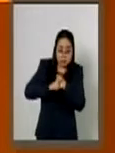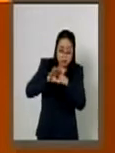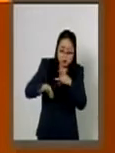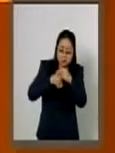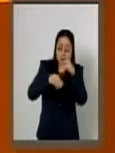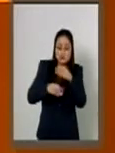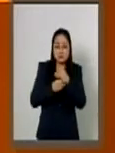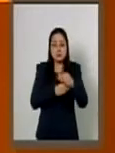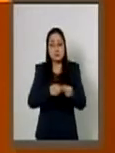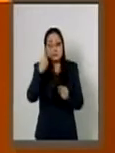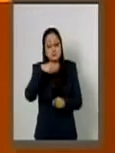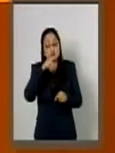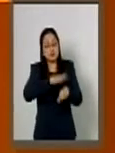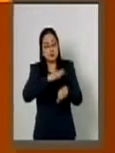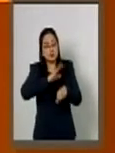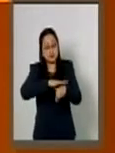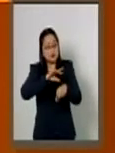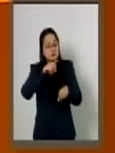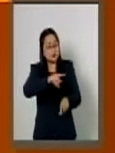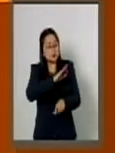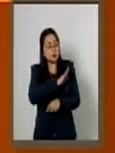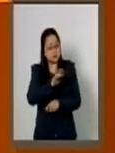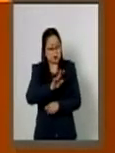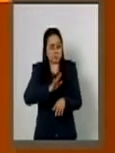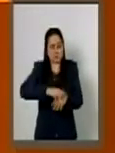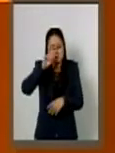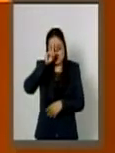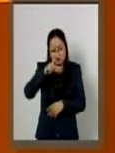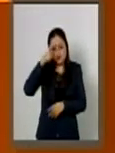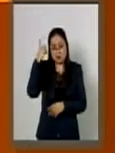para incrementarlo y facilitar,